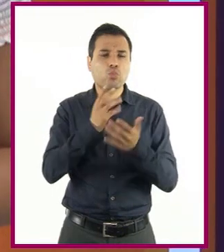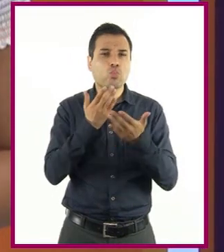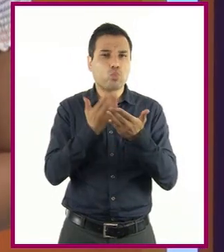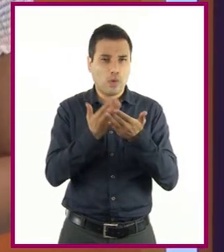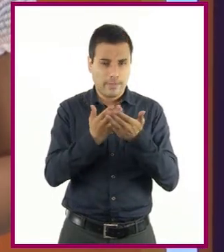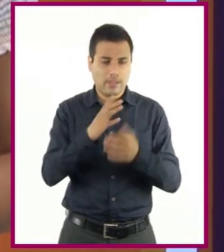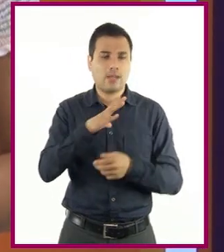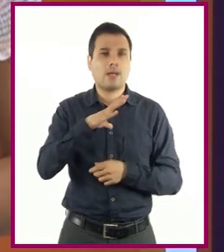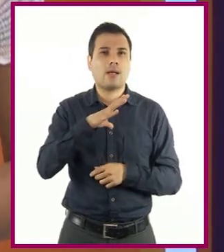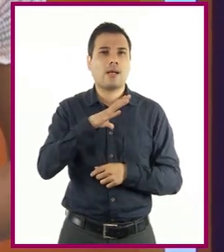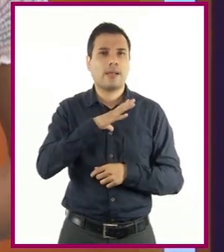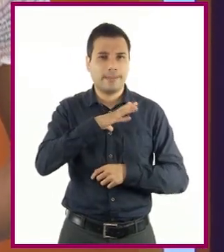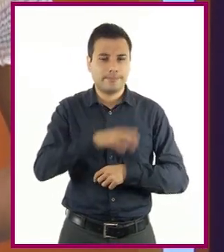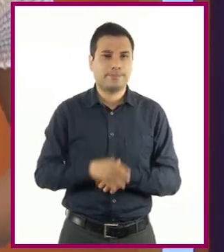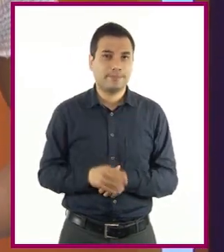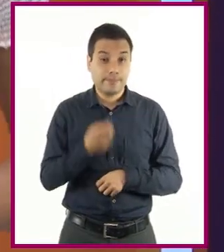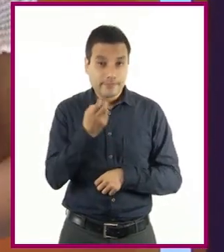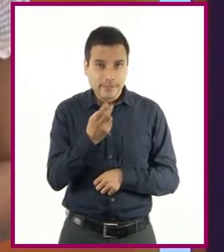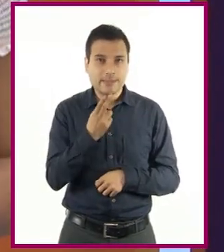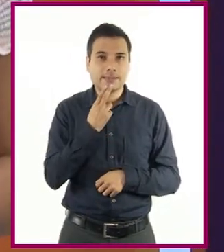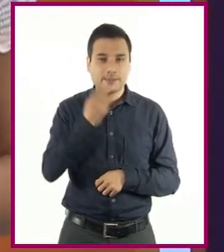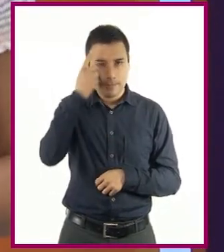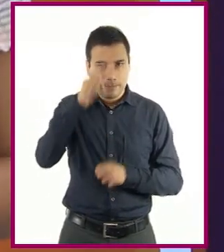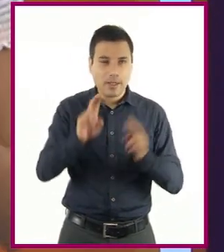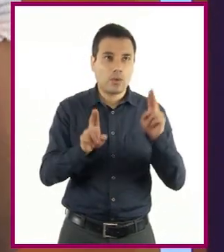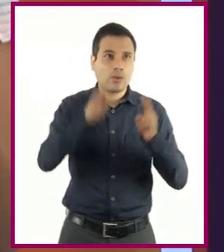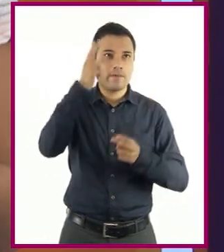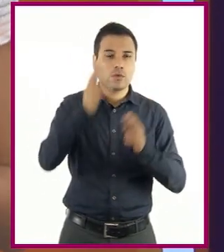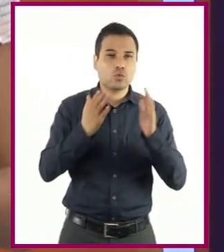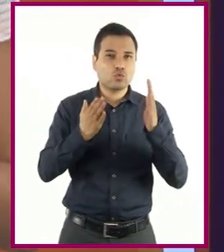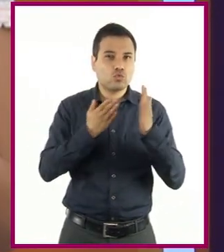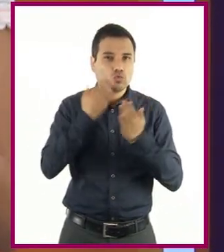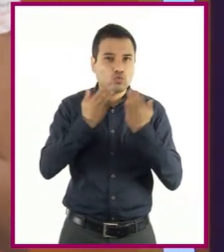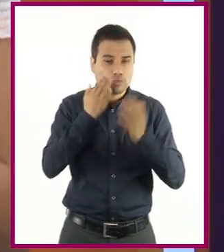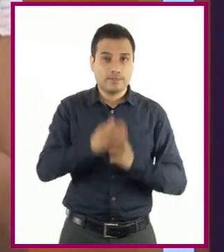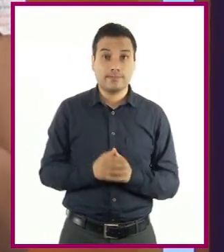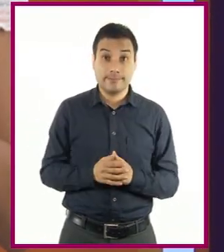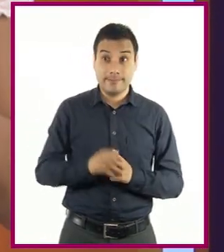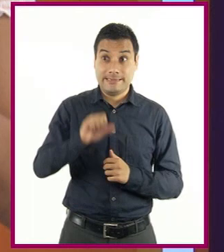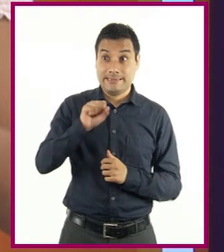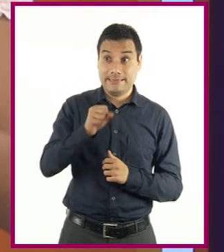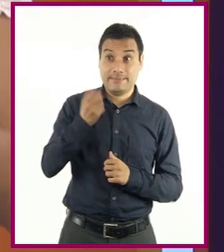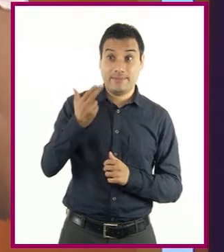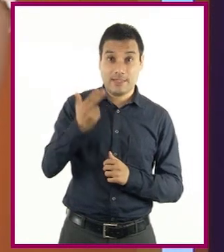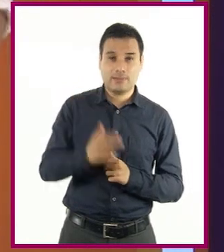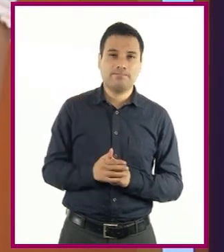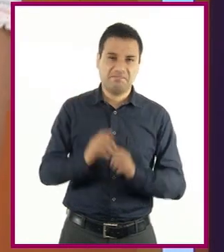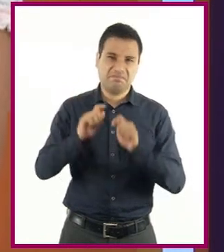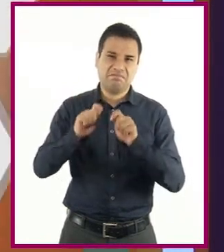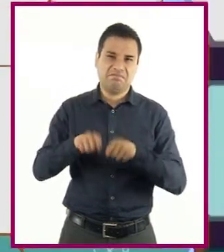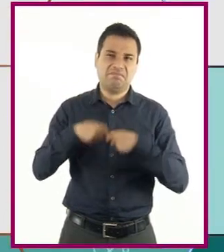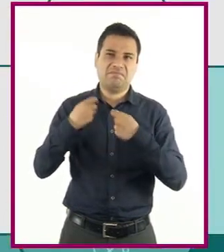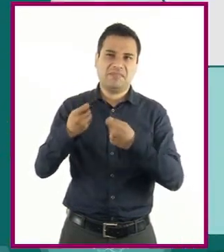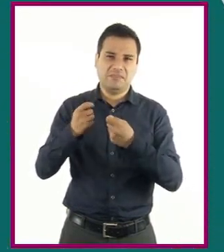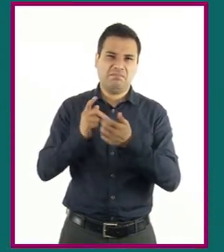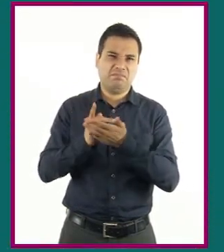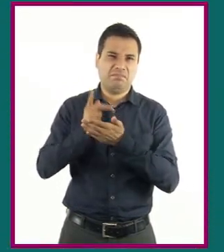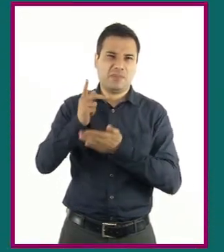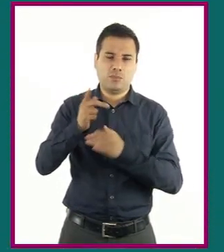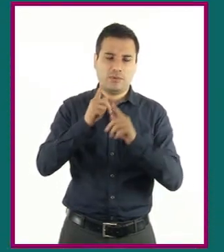fundamental en el estudio del cosmos. Por este trabajo y otros, Hawking recibió múltiples